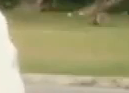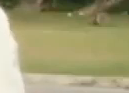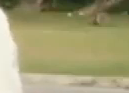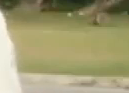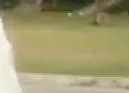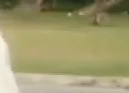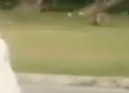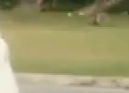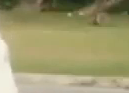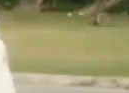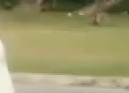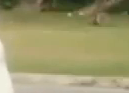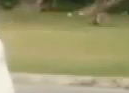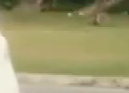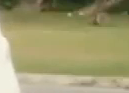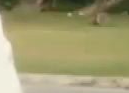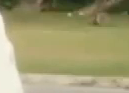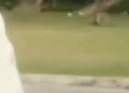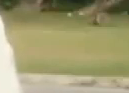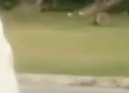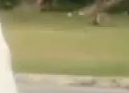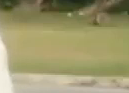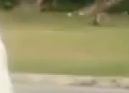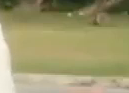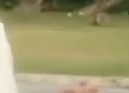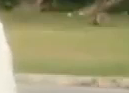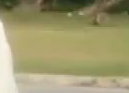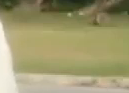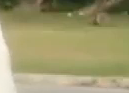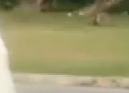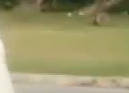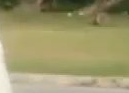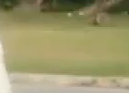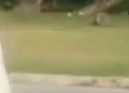Pero también ayer, 13 de diciembre, pero del año